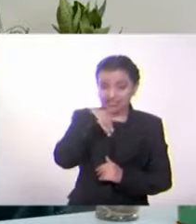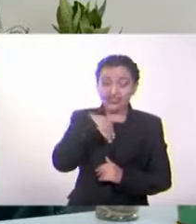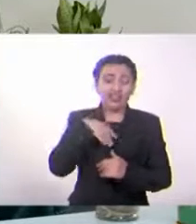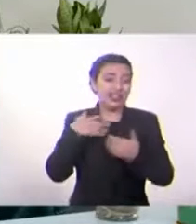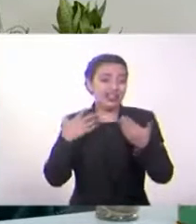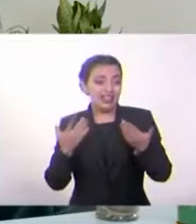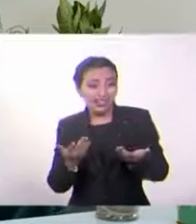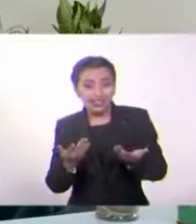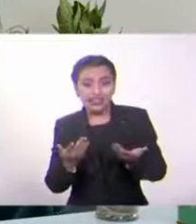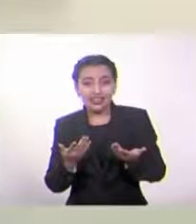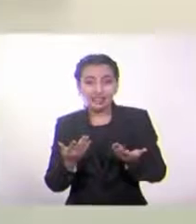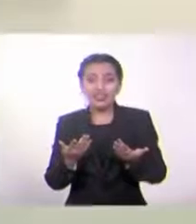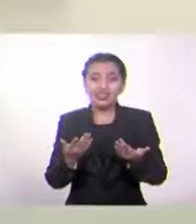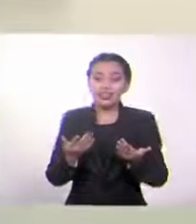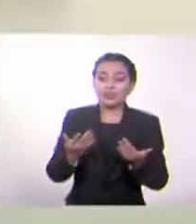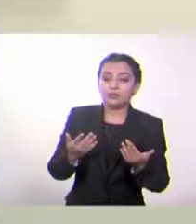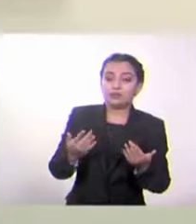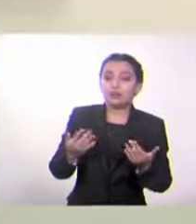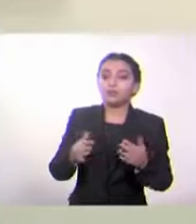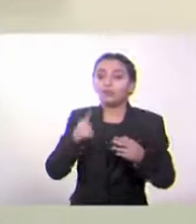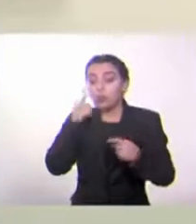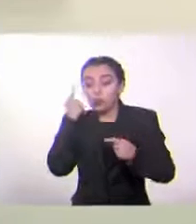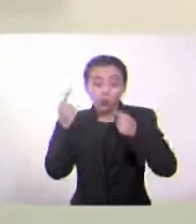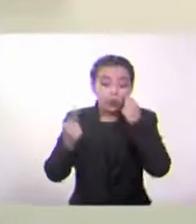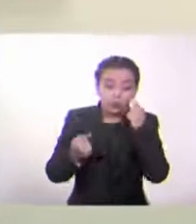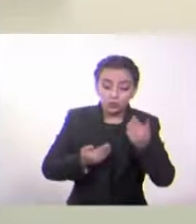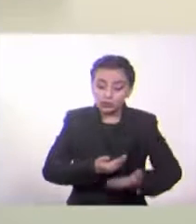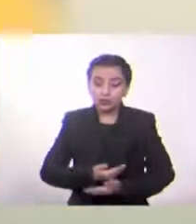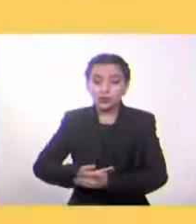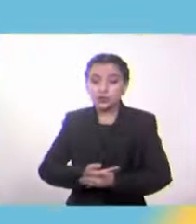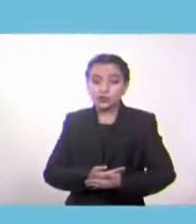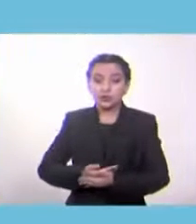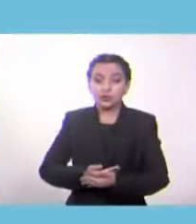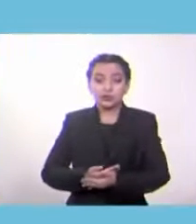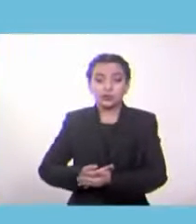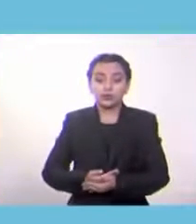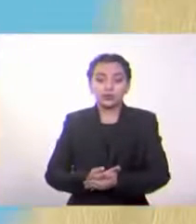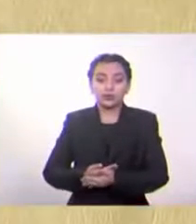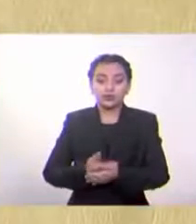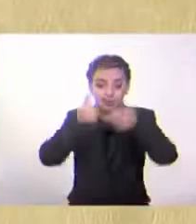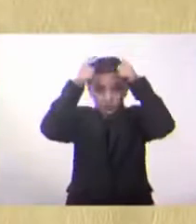escondido en las faldas del volcán de San Vicente.